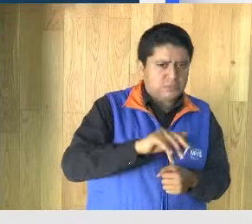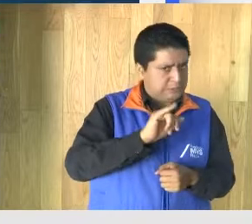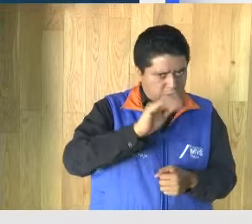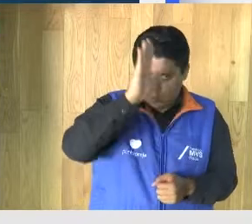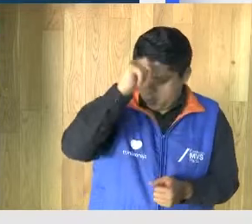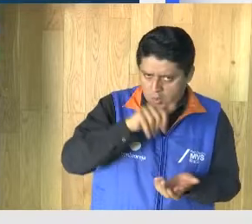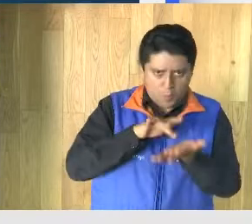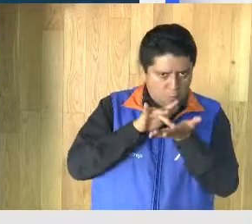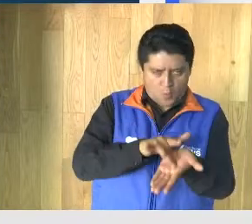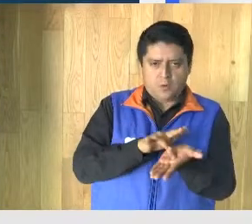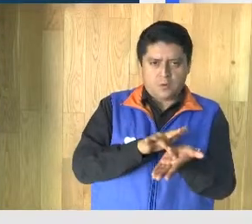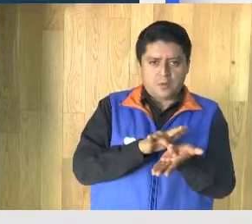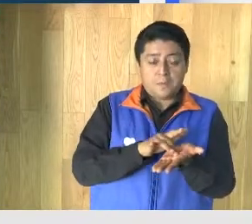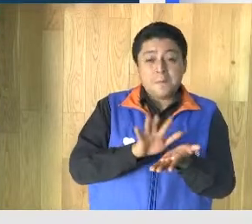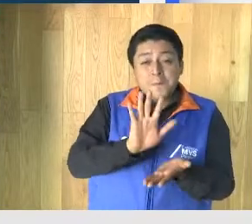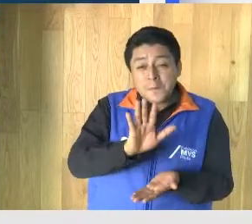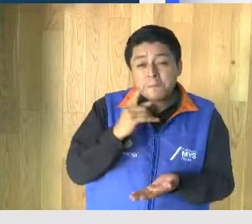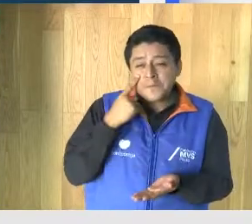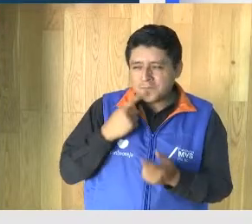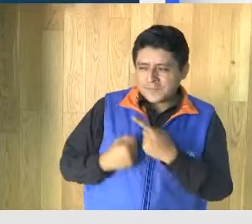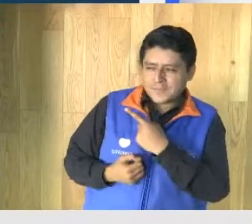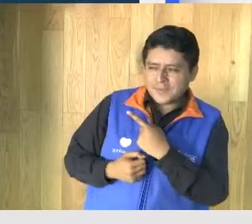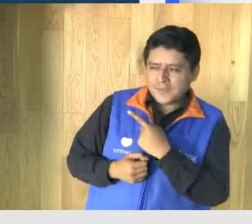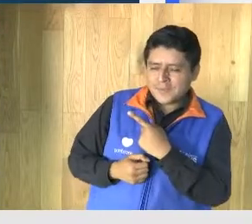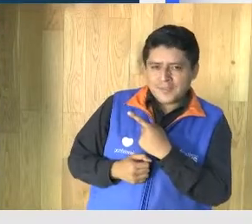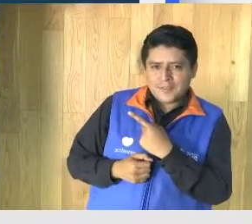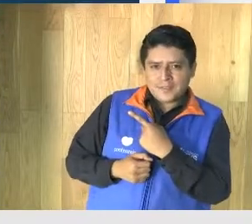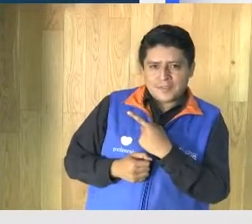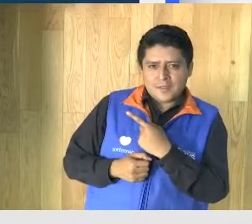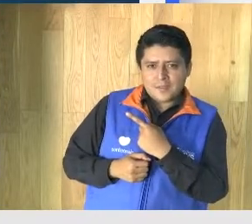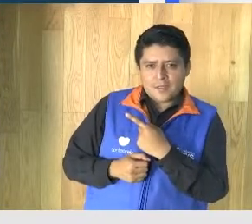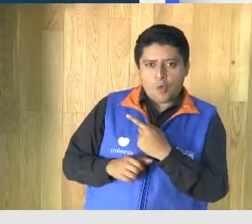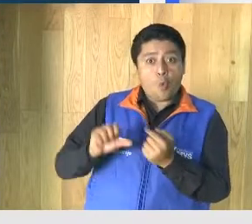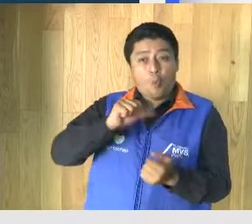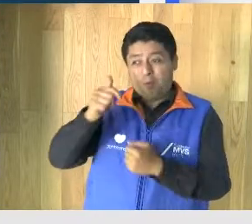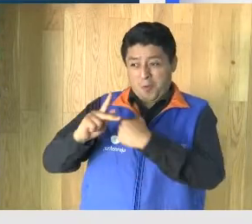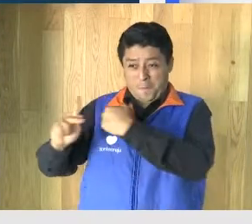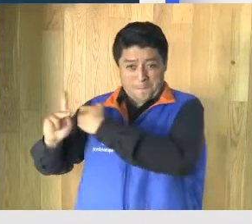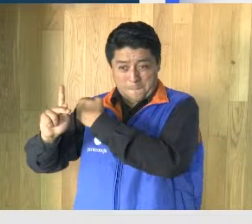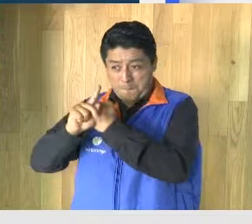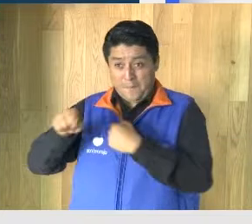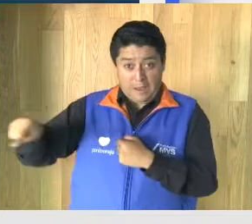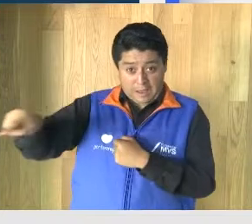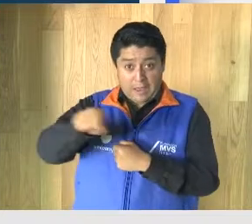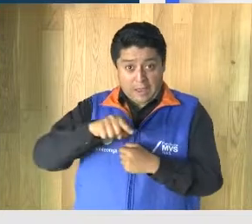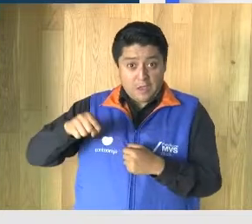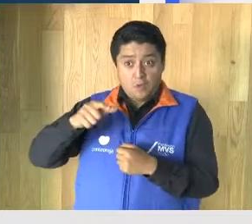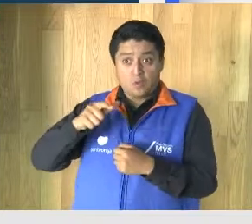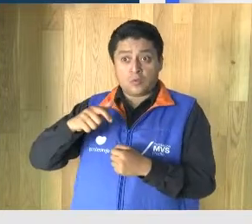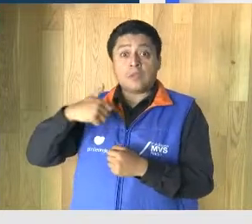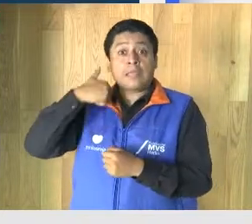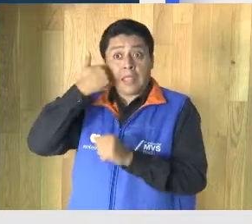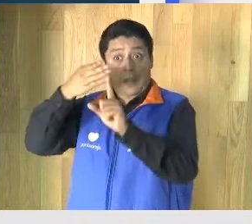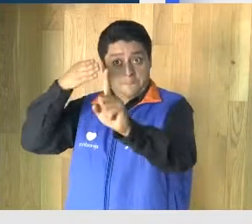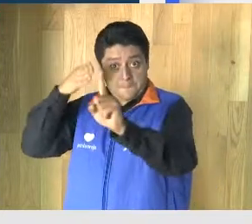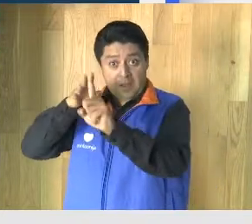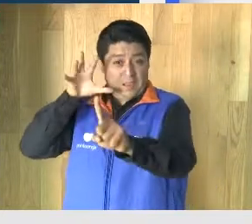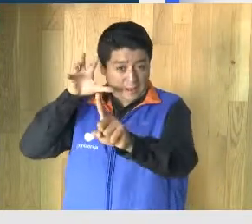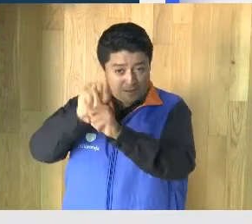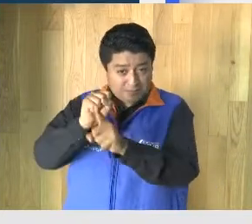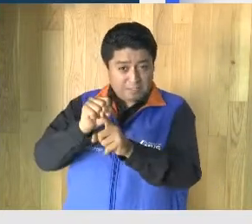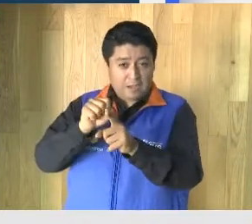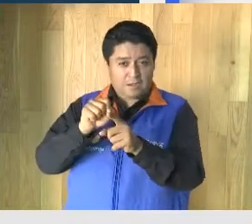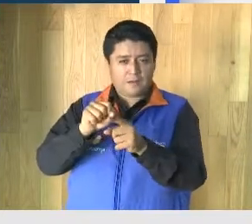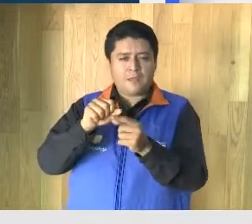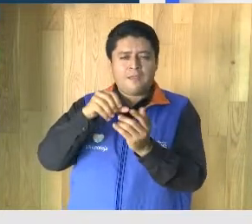mundo tienen dentro de esa recuperación esa visión de Agenda 2030 o de sostenibilidad, con lo cual yo